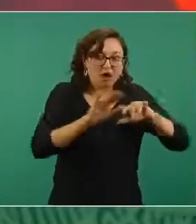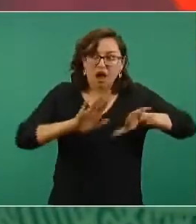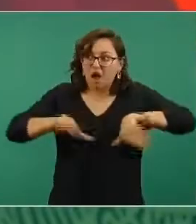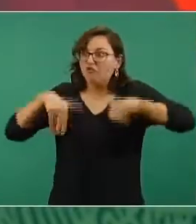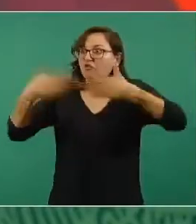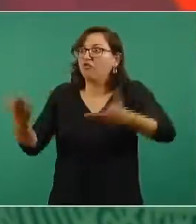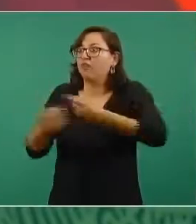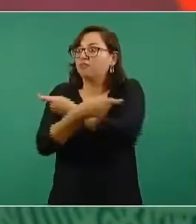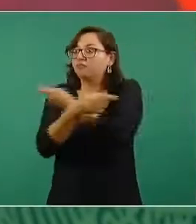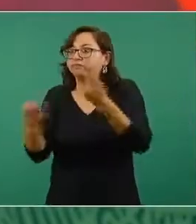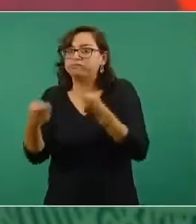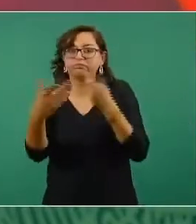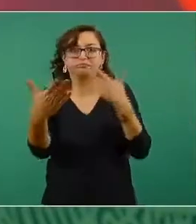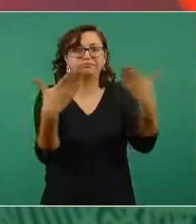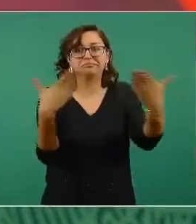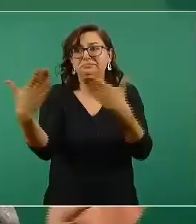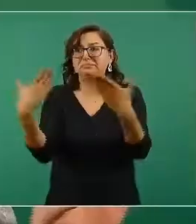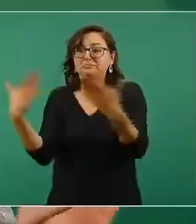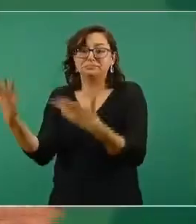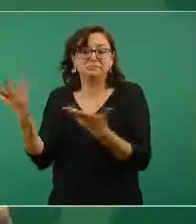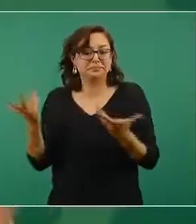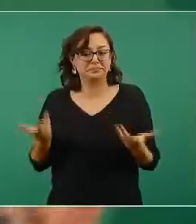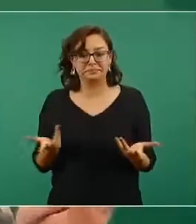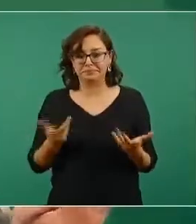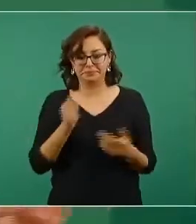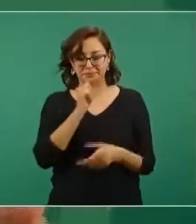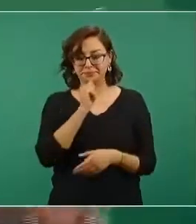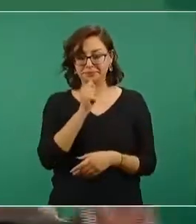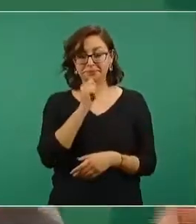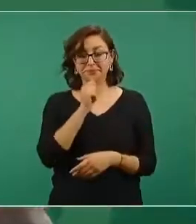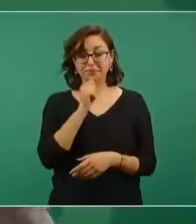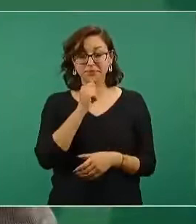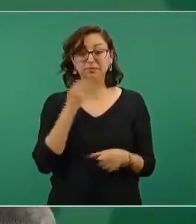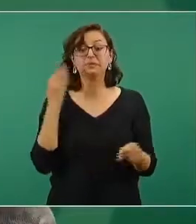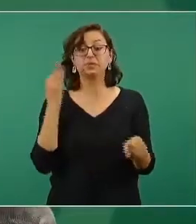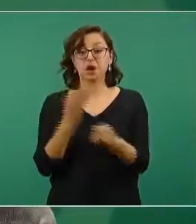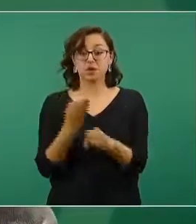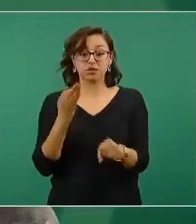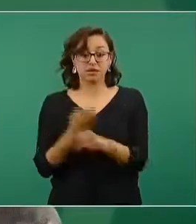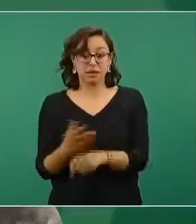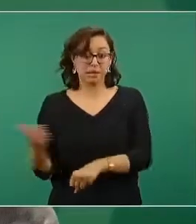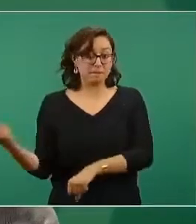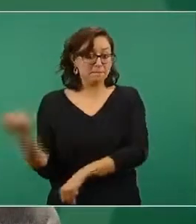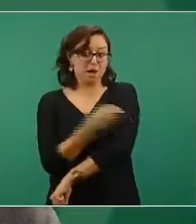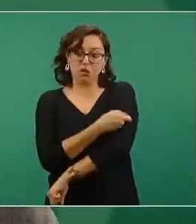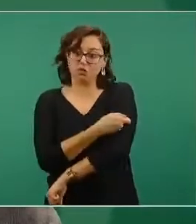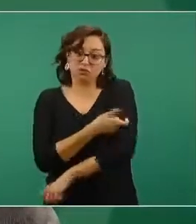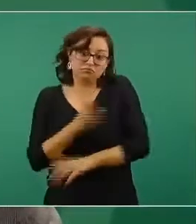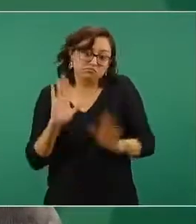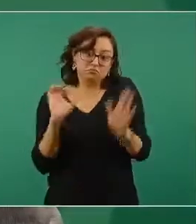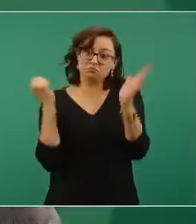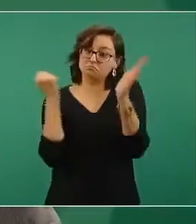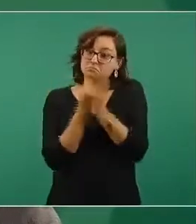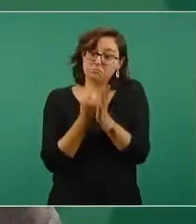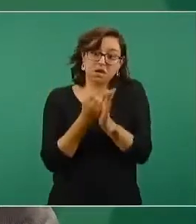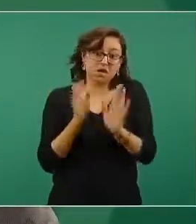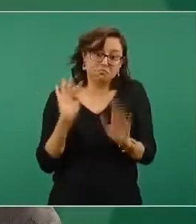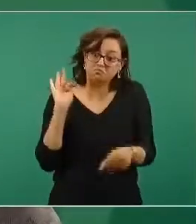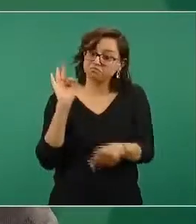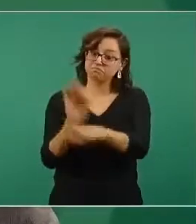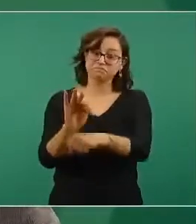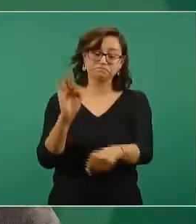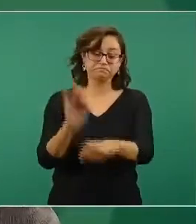muy importante, ahorita, como han dicho, la mejor vacuna es la que te toca, ¿no? Y es así, o sea, todas